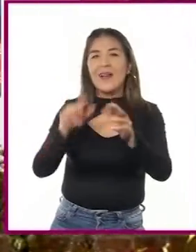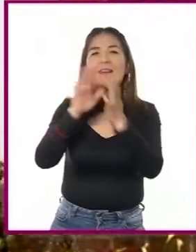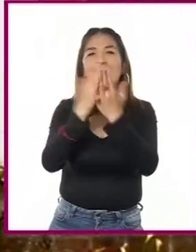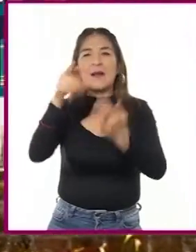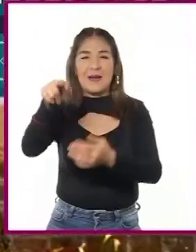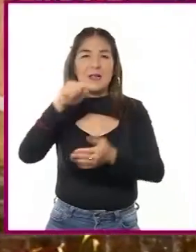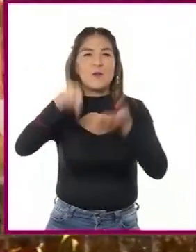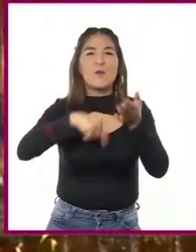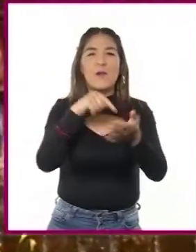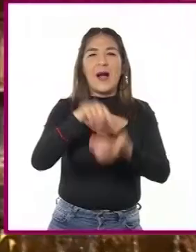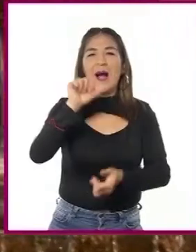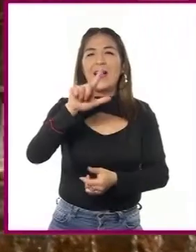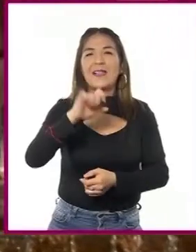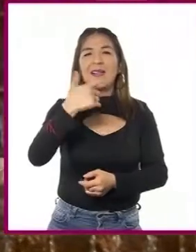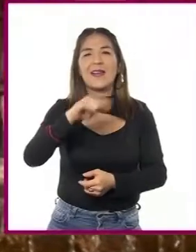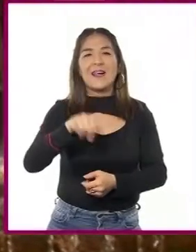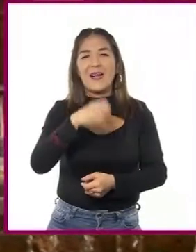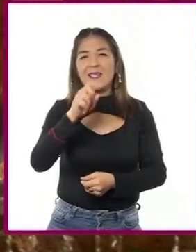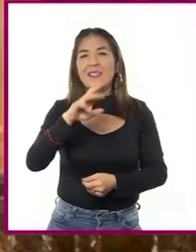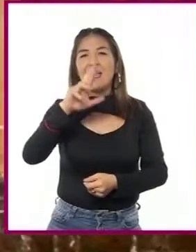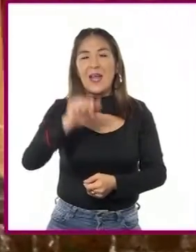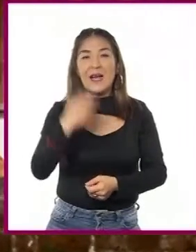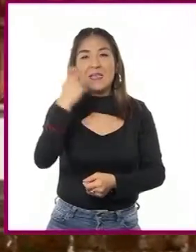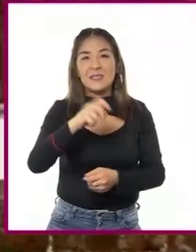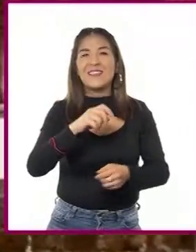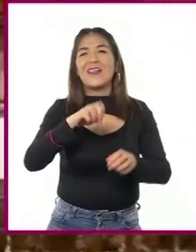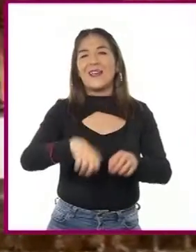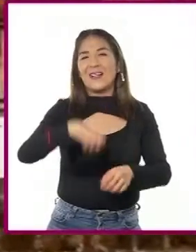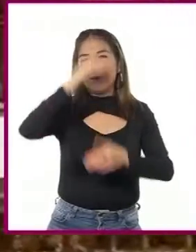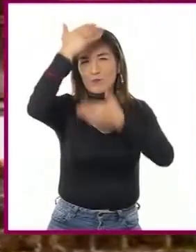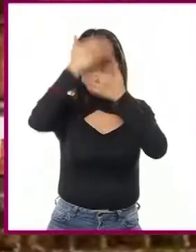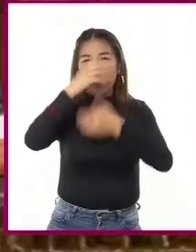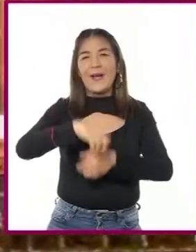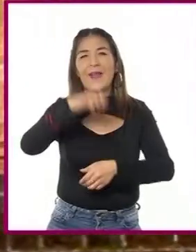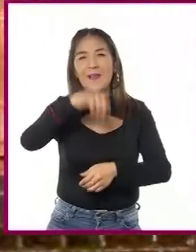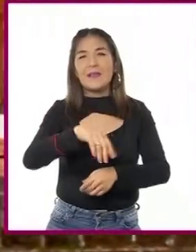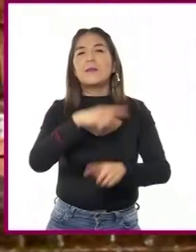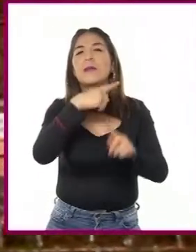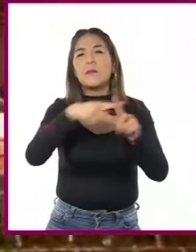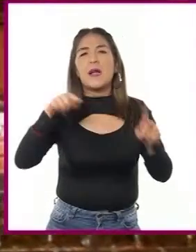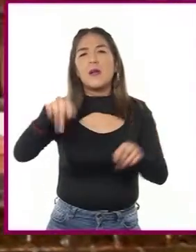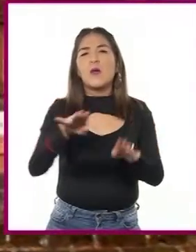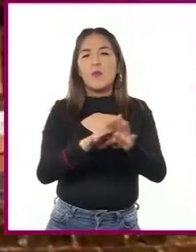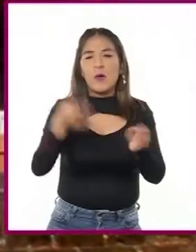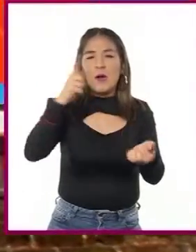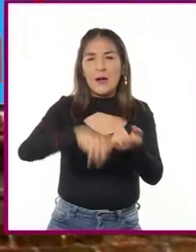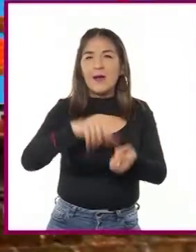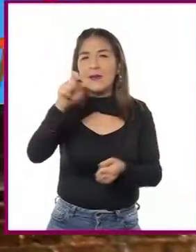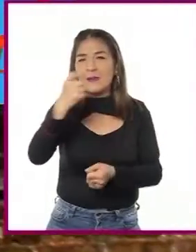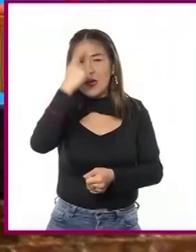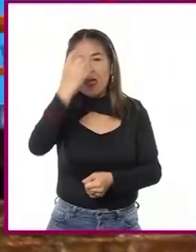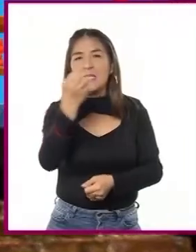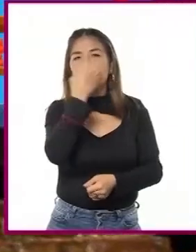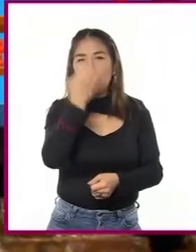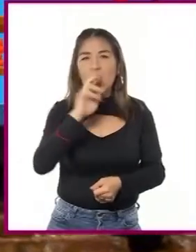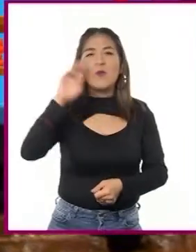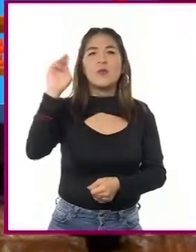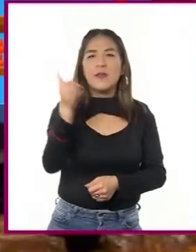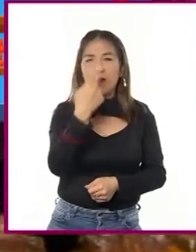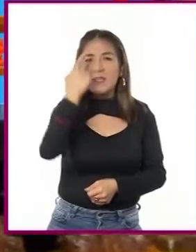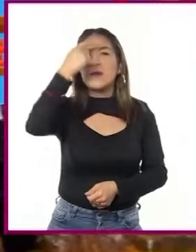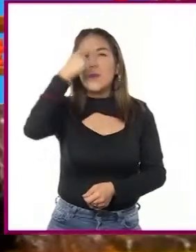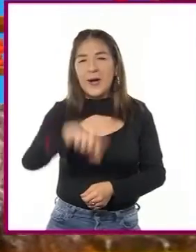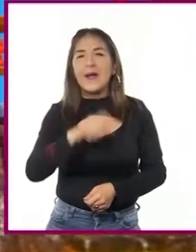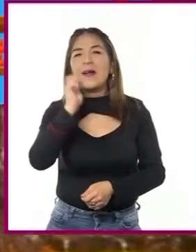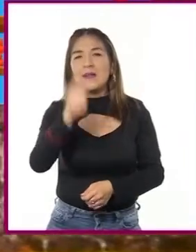de Alejandría. En la Edad Media, los monasterios albergan bibliotecas que impulsaron la creación de universidades. Con la invención de